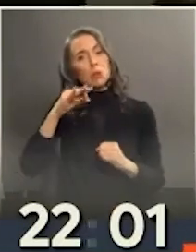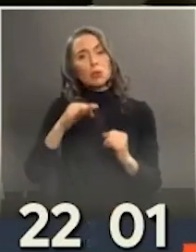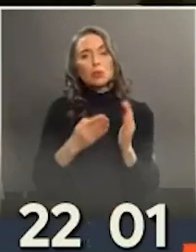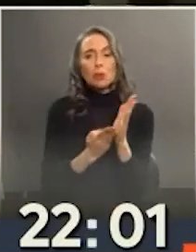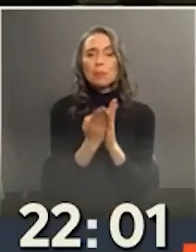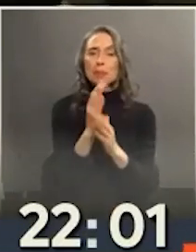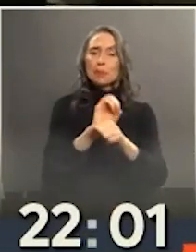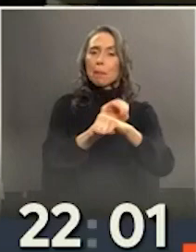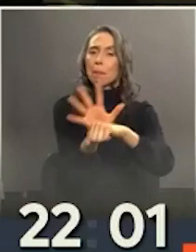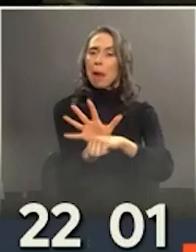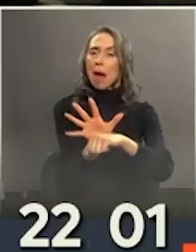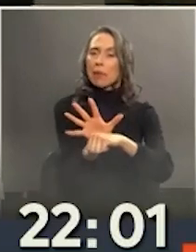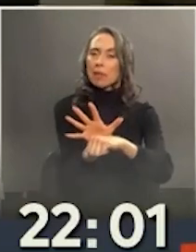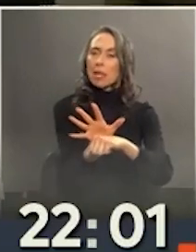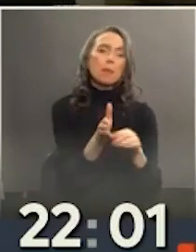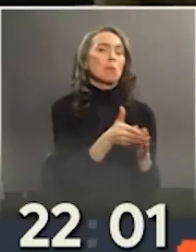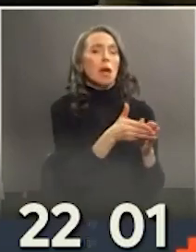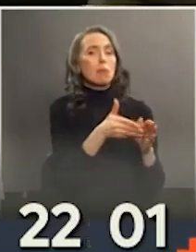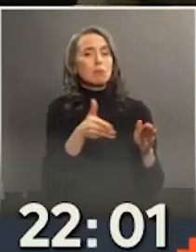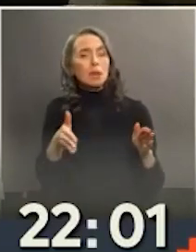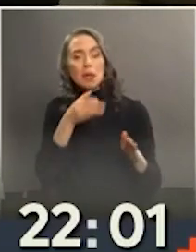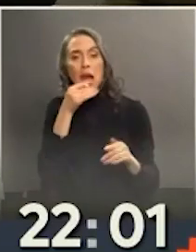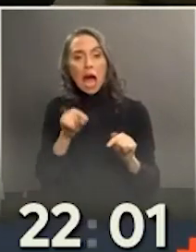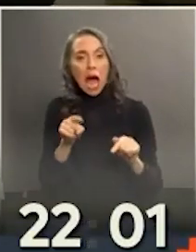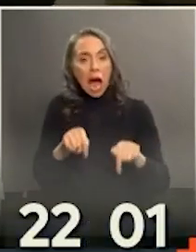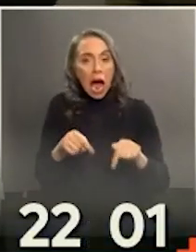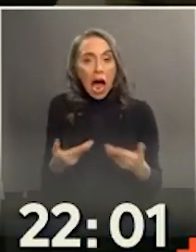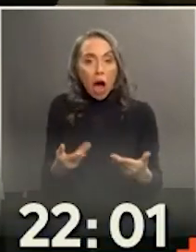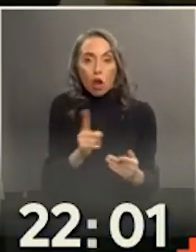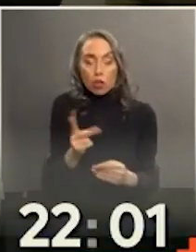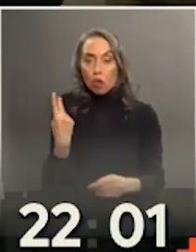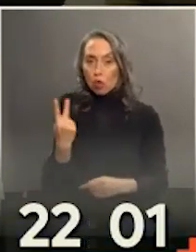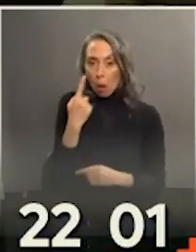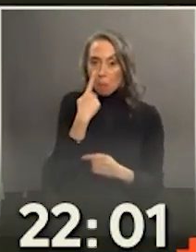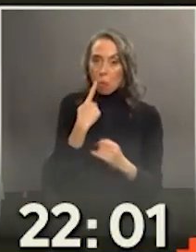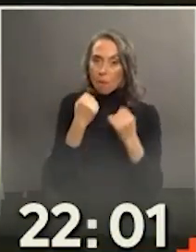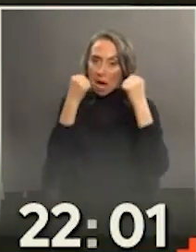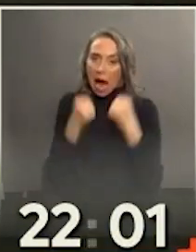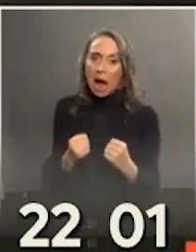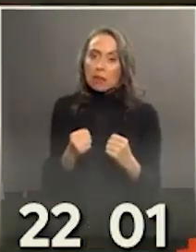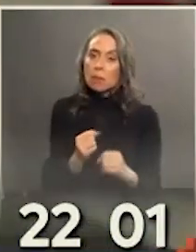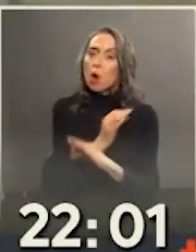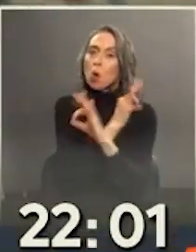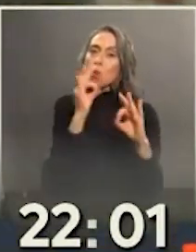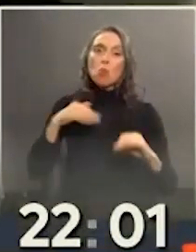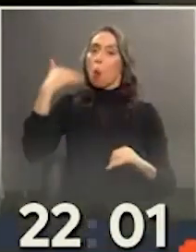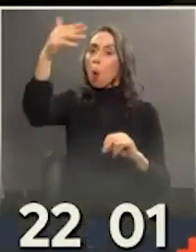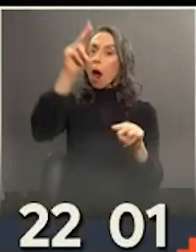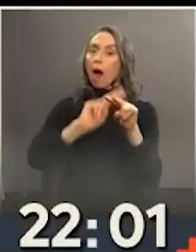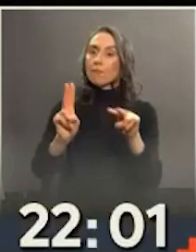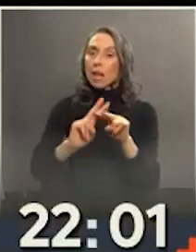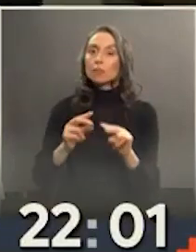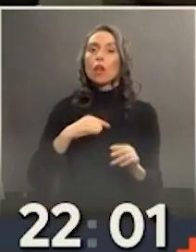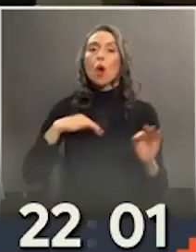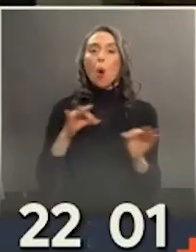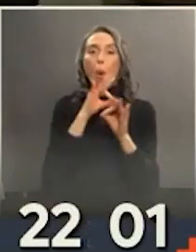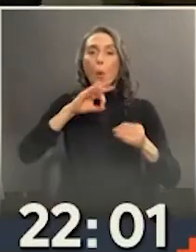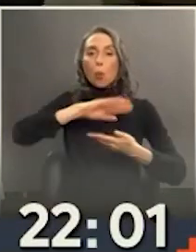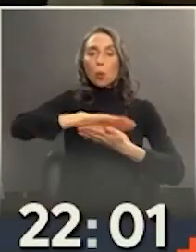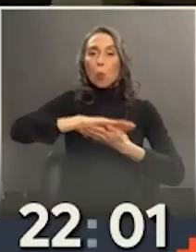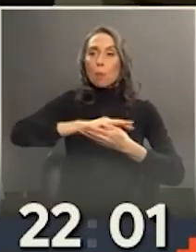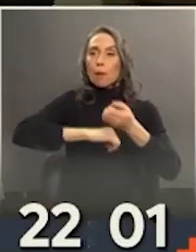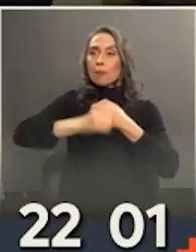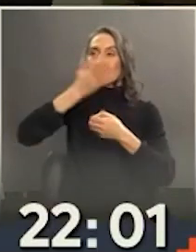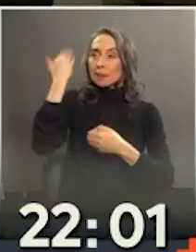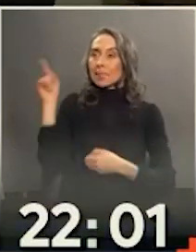dijimos ya, si no es ahora en realidad y no nos atrevemos, no va a ser nunca. En mi cumpleaños pasado, Claudio